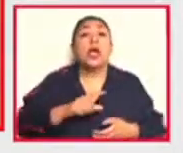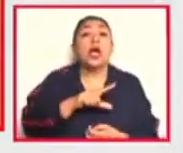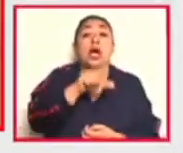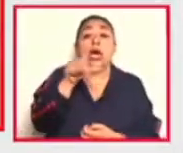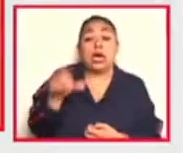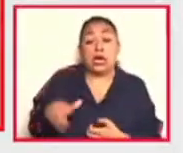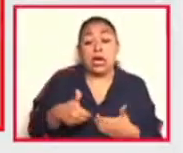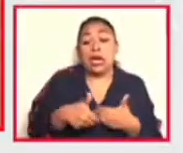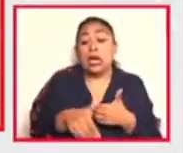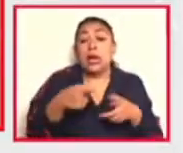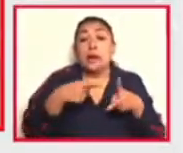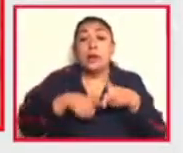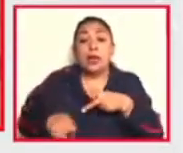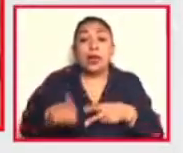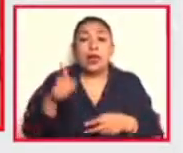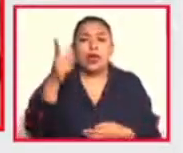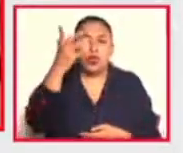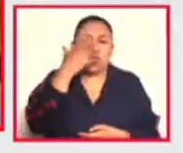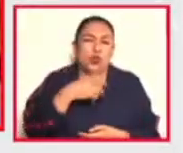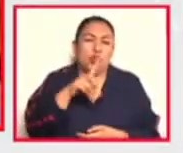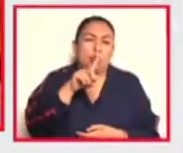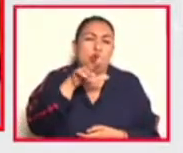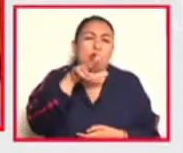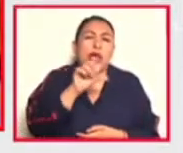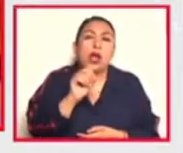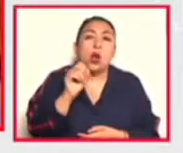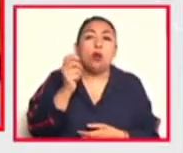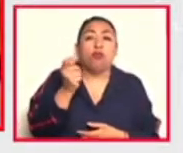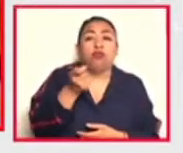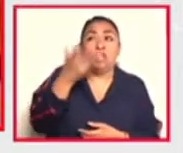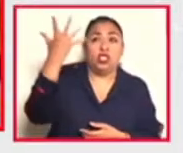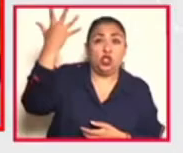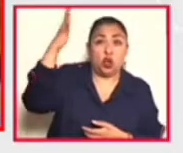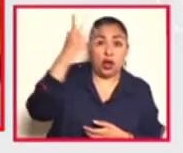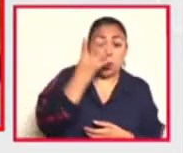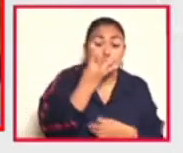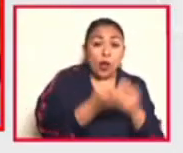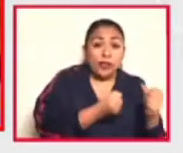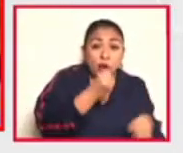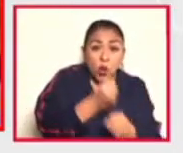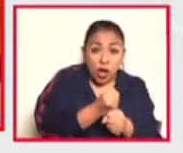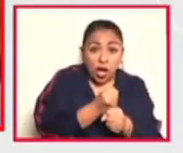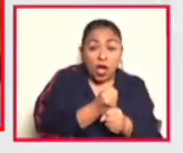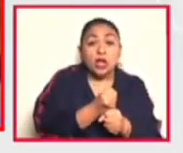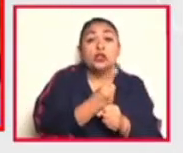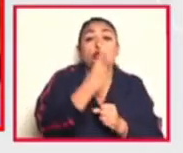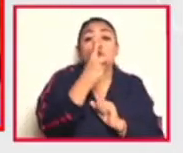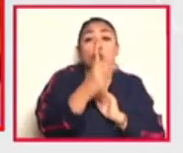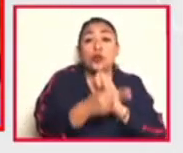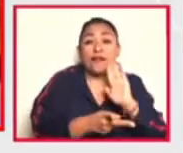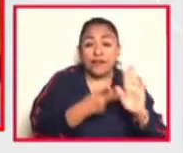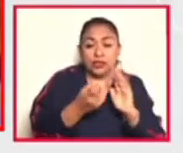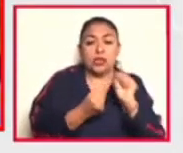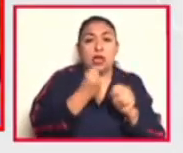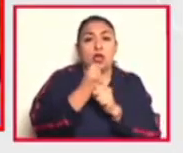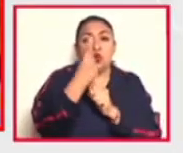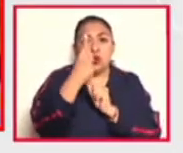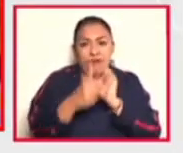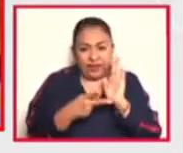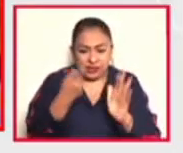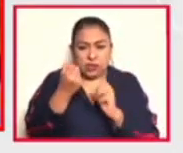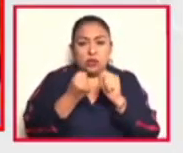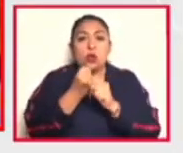empezaba el duelo que yo considero como solar. Durante 4 años, una vez por año, había una